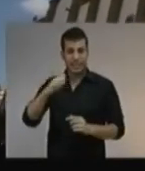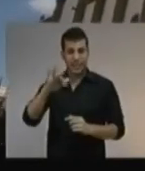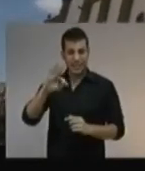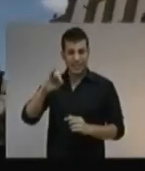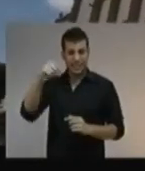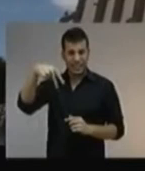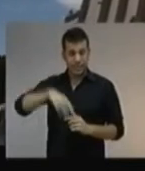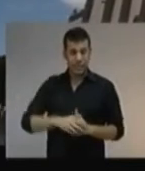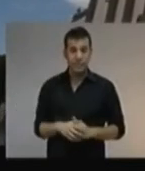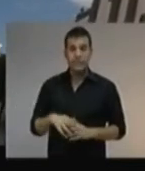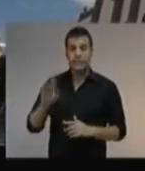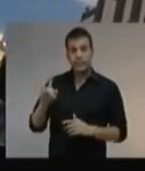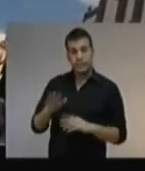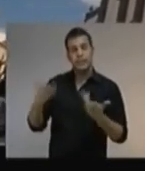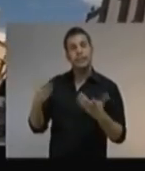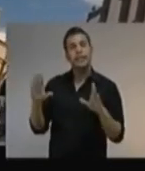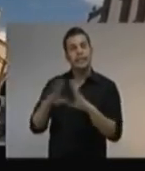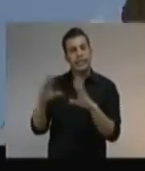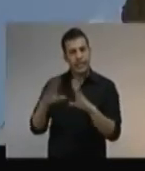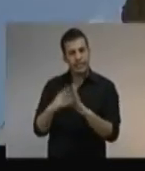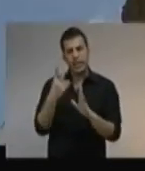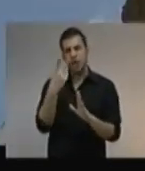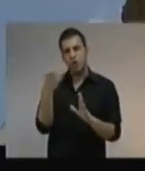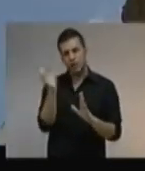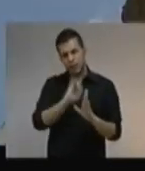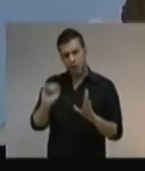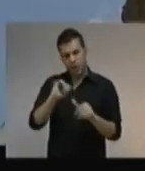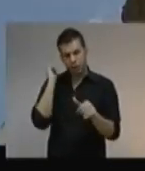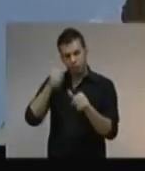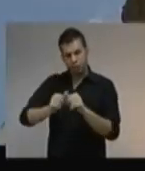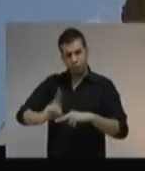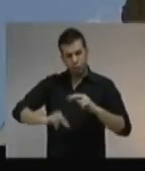iglesia estuvo en construcción lo menos 200 años, hasta que en